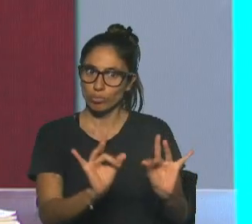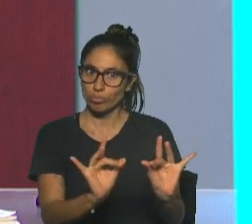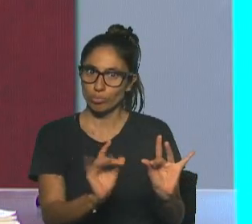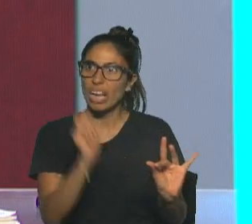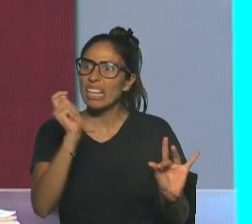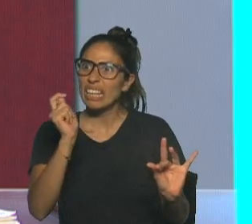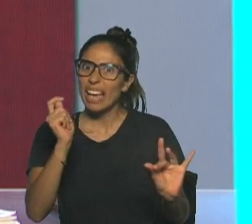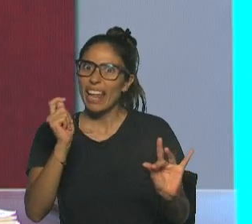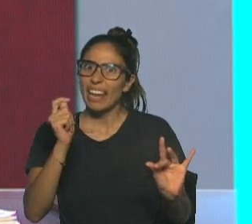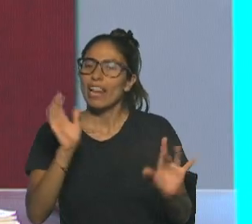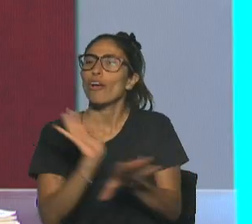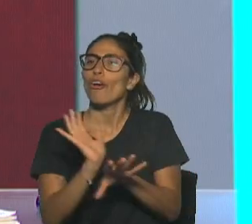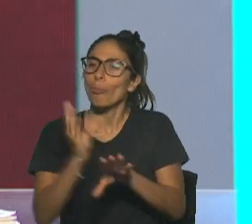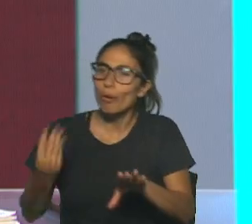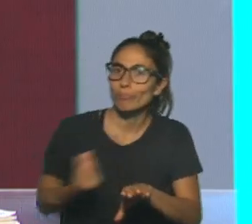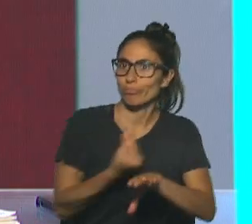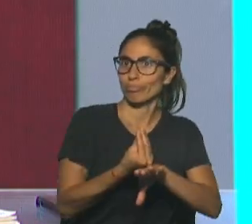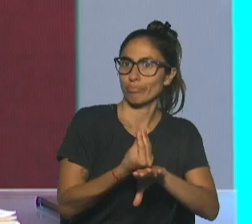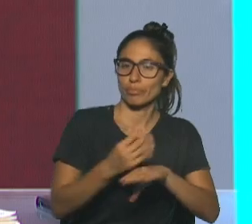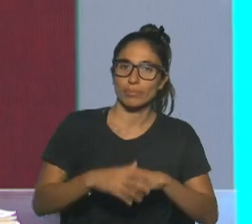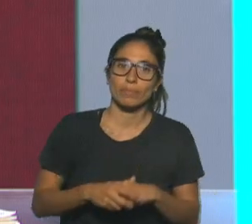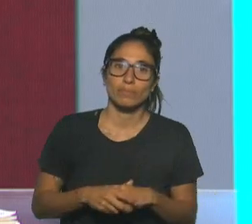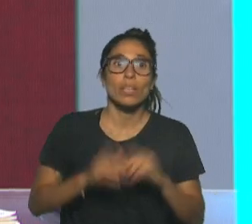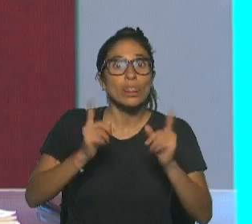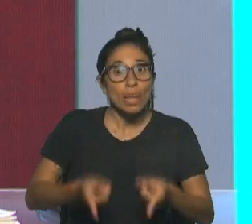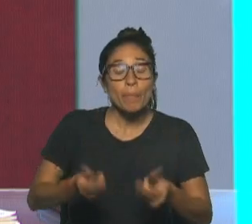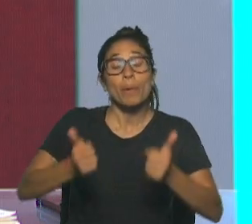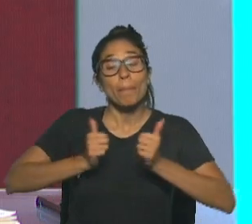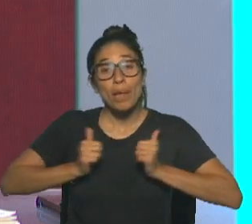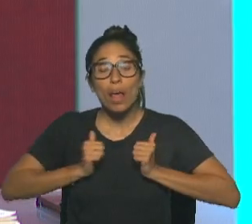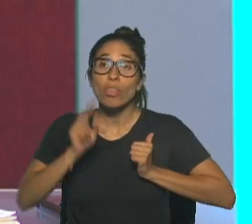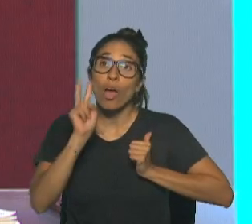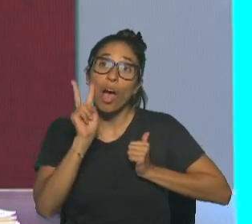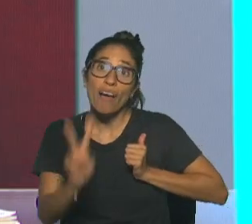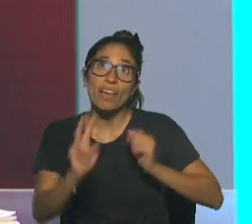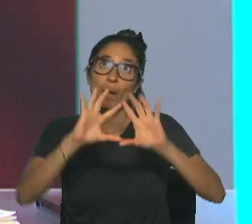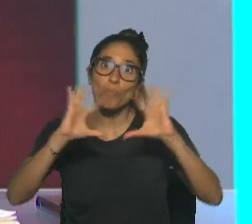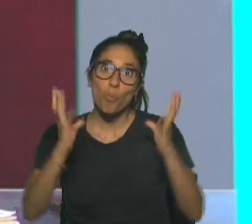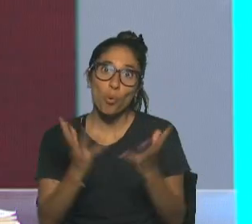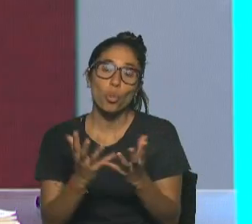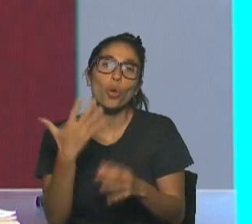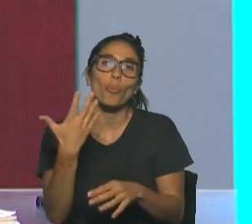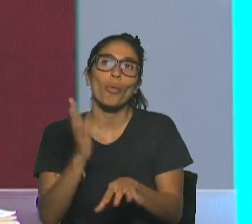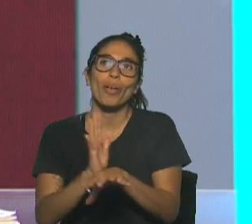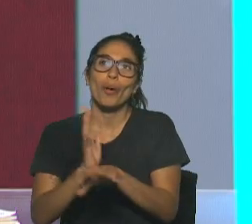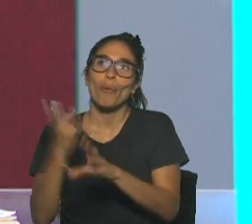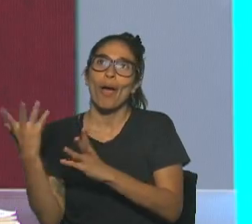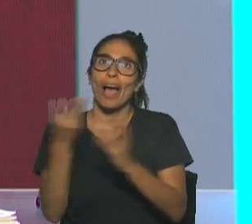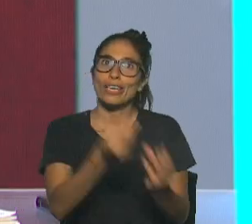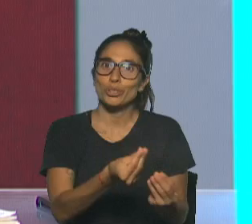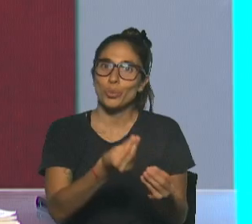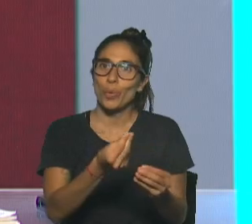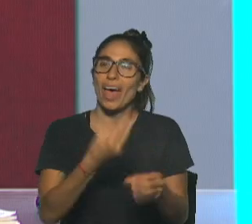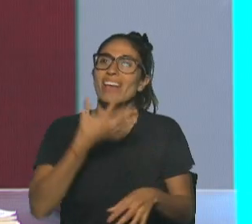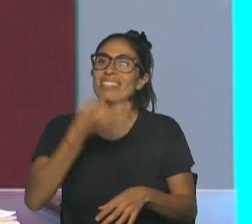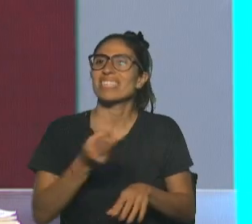espera de lo que pueda llegar a pasar en materia internacional con una posible asistencia en seguridad, pero bueno, por lo pronto la situación de